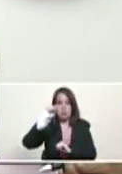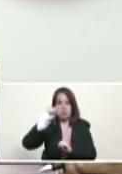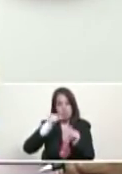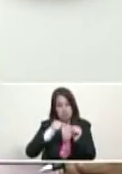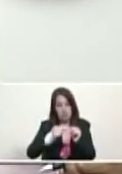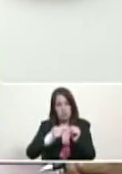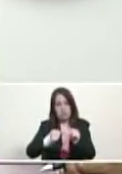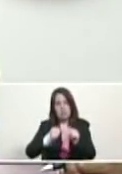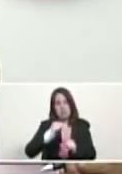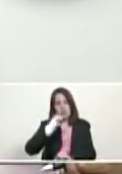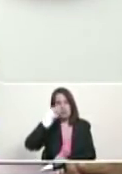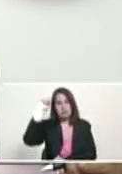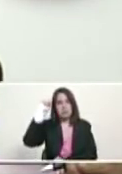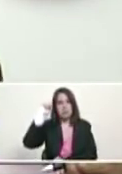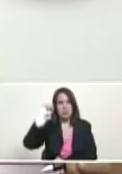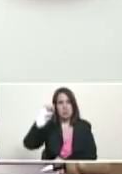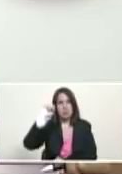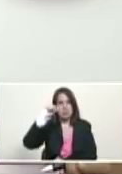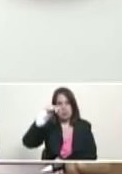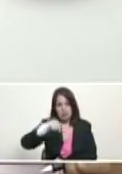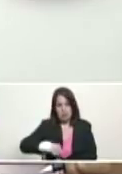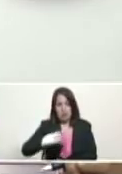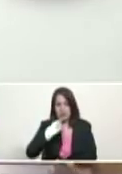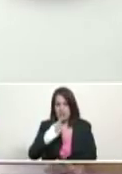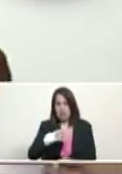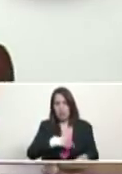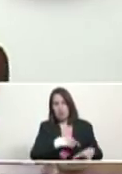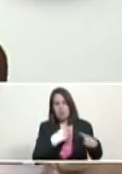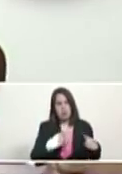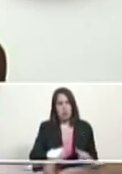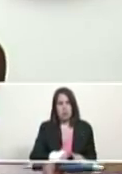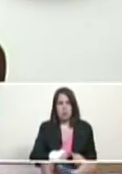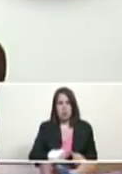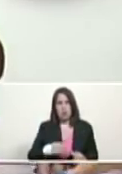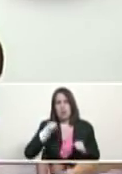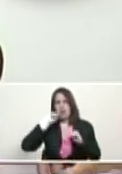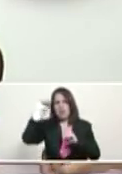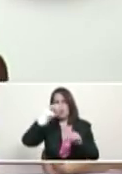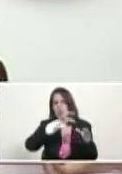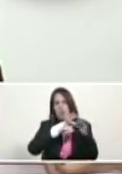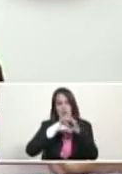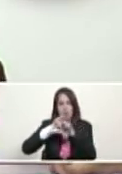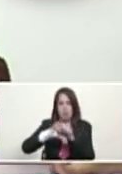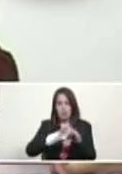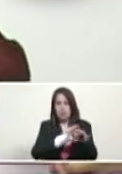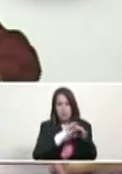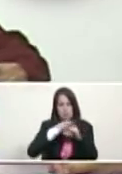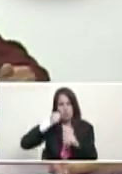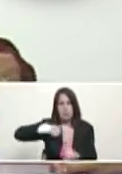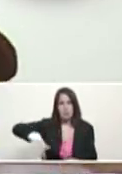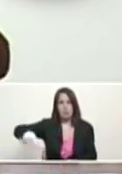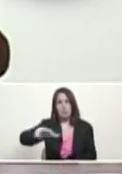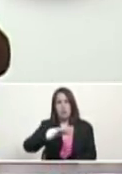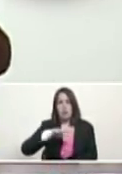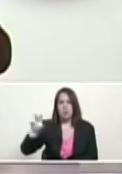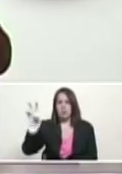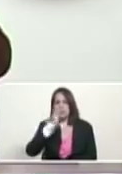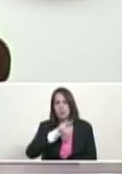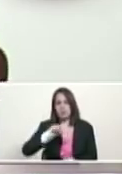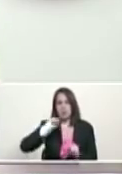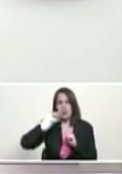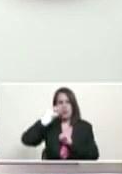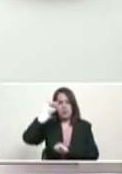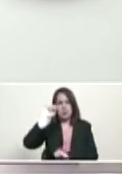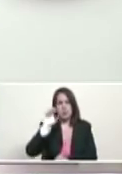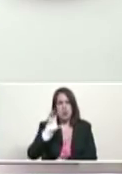seguir venciendo. Digo desde aquí, desde mi corazón, que viva la unión de los venezolanos. ¡Que viva! Que viva nuestra